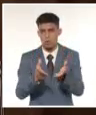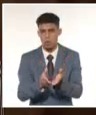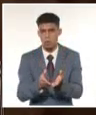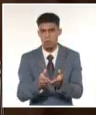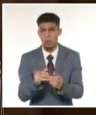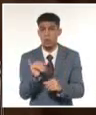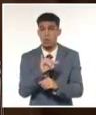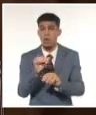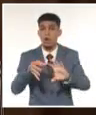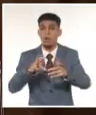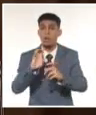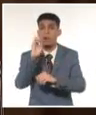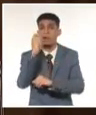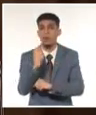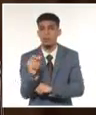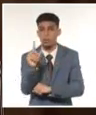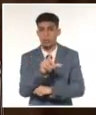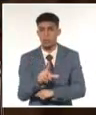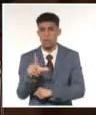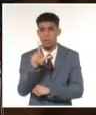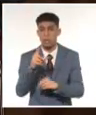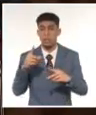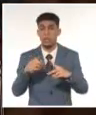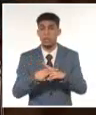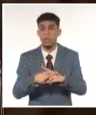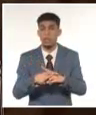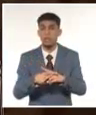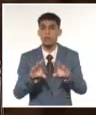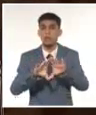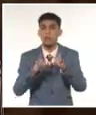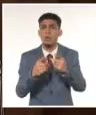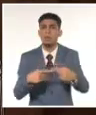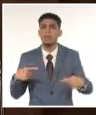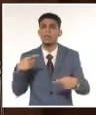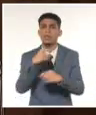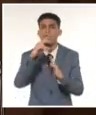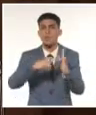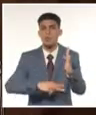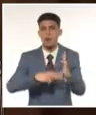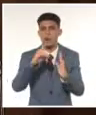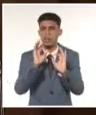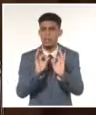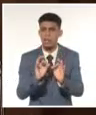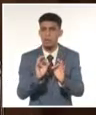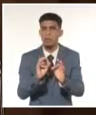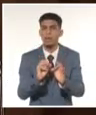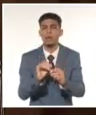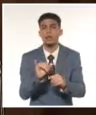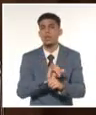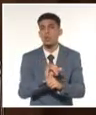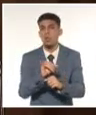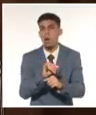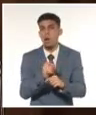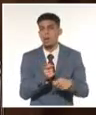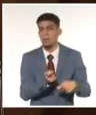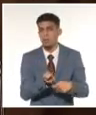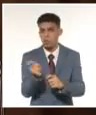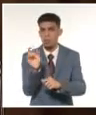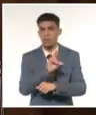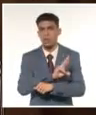de construcción socialista y en el conjunto de principios y valores que han movido esta revolución desde los mismos